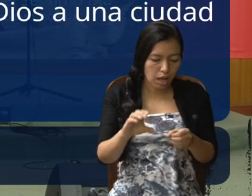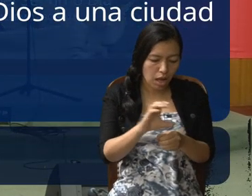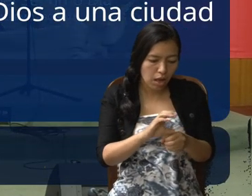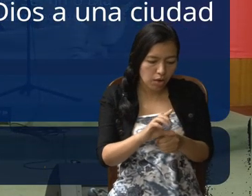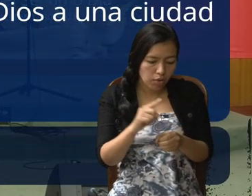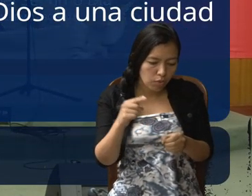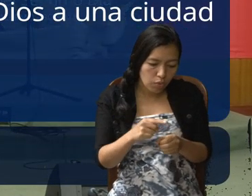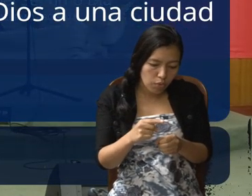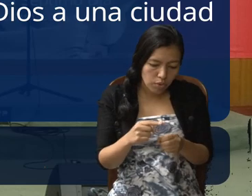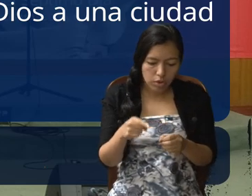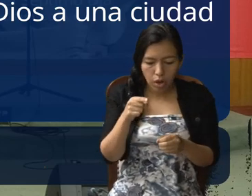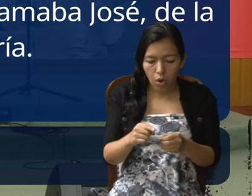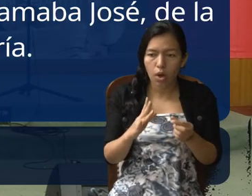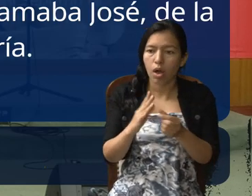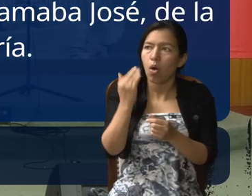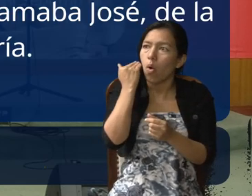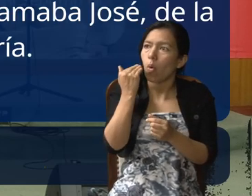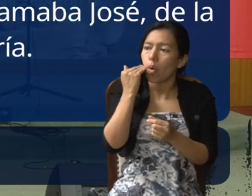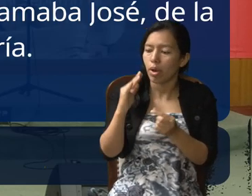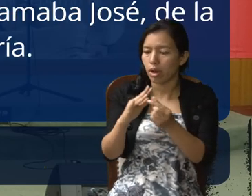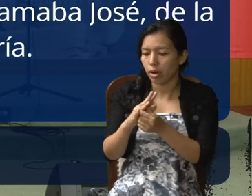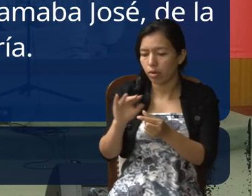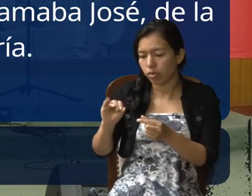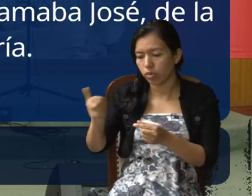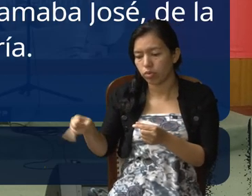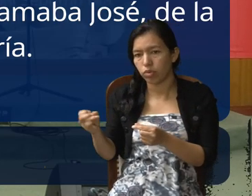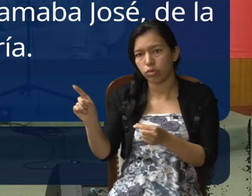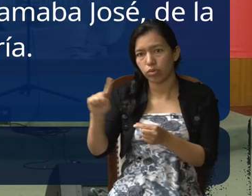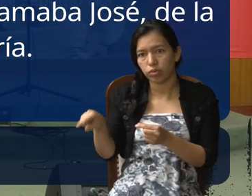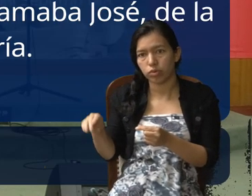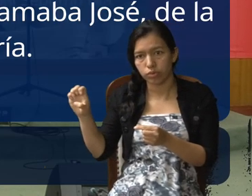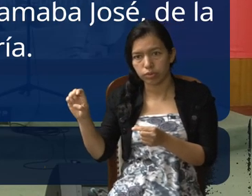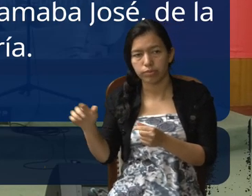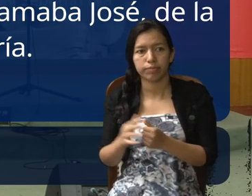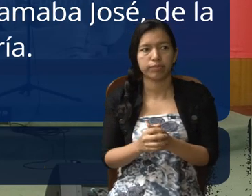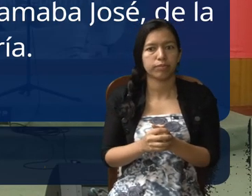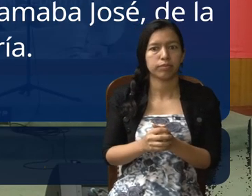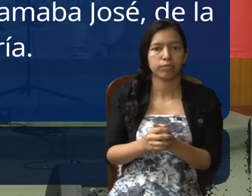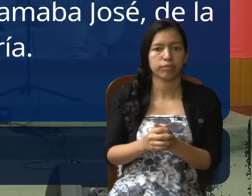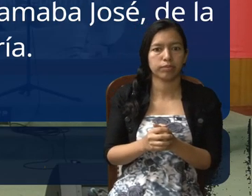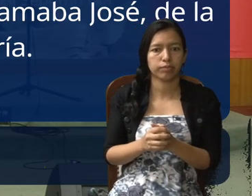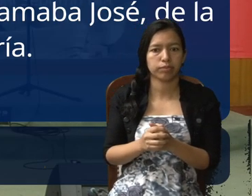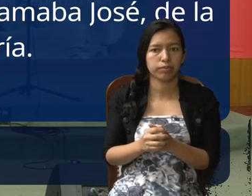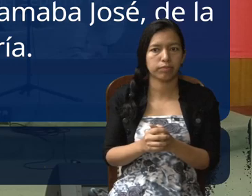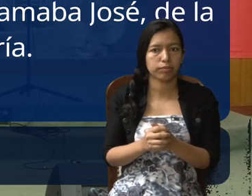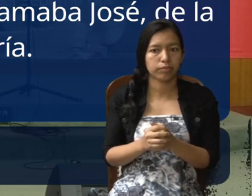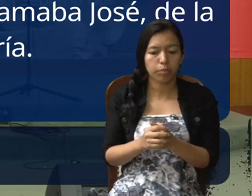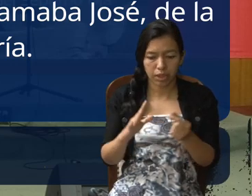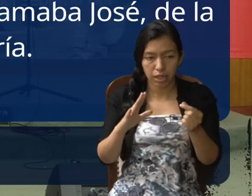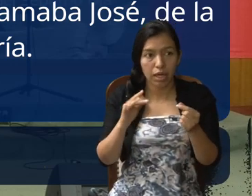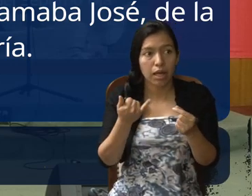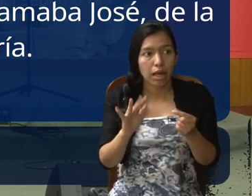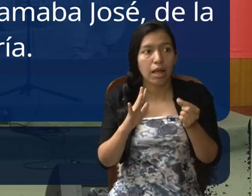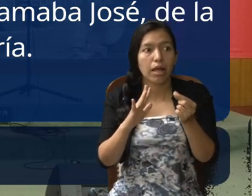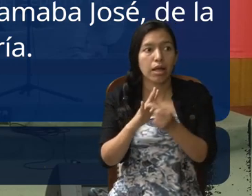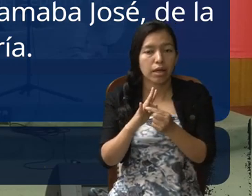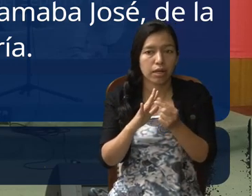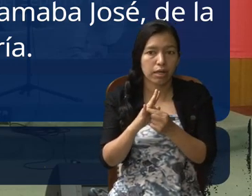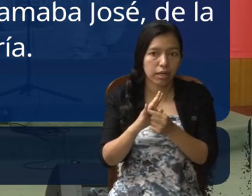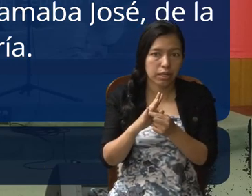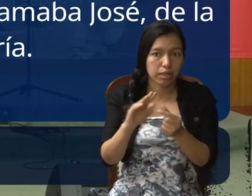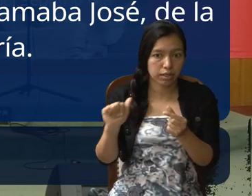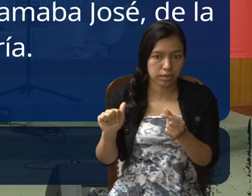A una virgen desposada con un varón que se llamaba José. Es decir, que, ¿qué quiere decir que estaba desposada? Muy